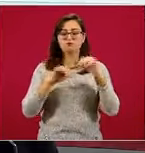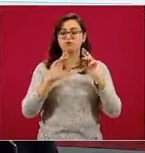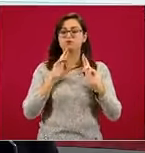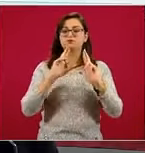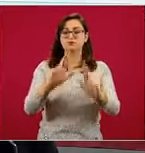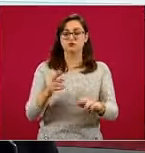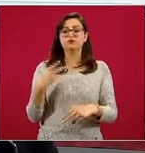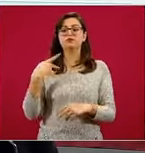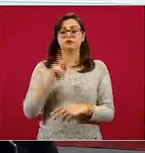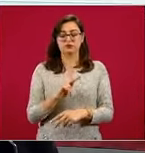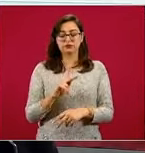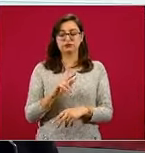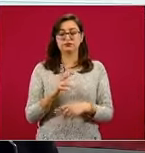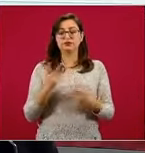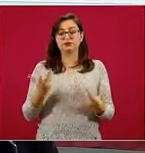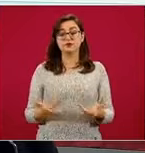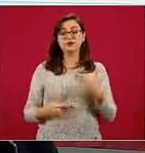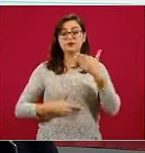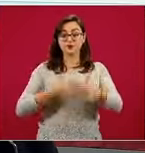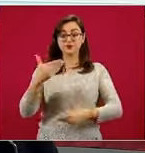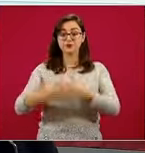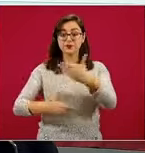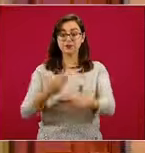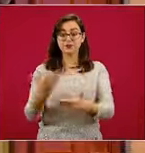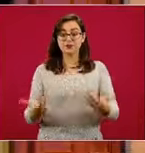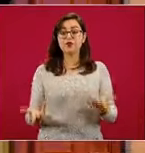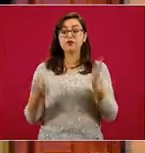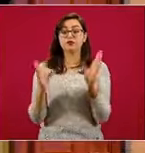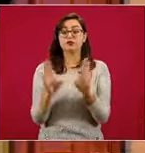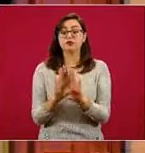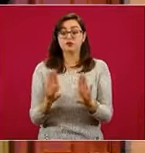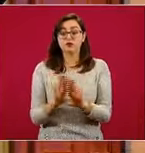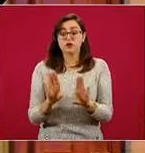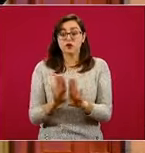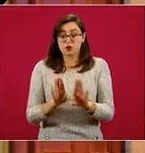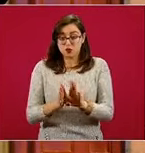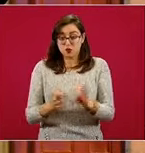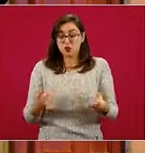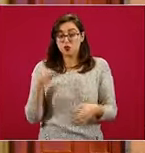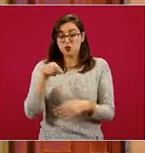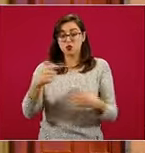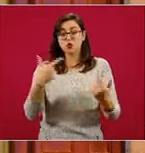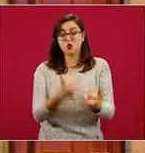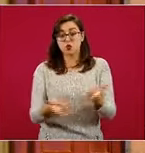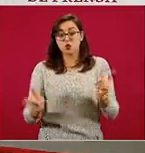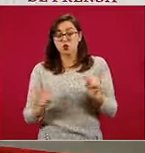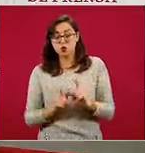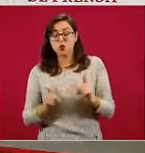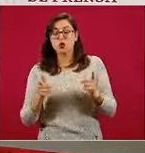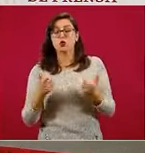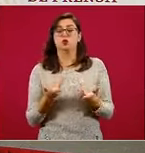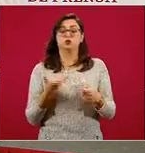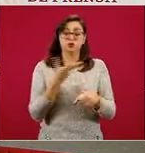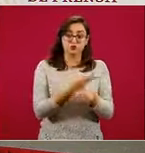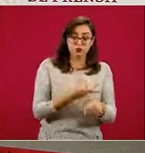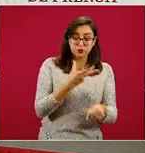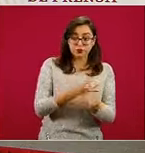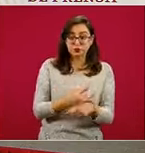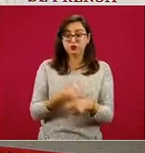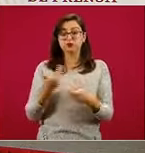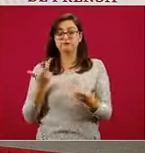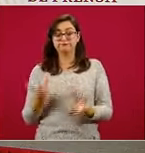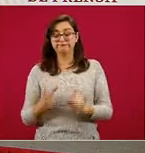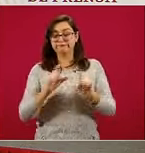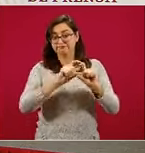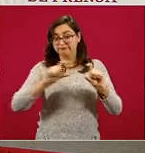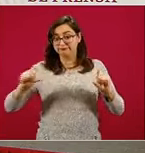estar viendo en base también a este análisis y lo que las entidades vayan ajustando de este grupo, si esta barra de color negra